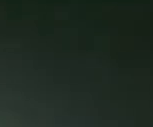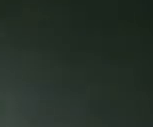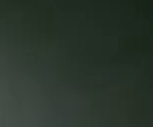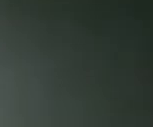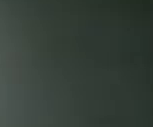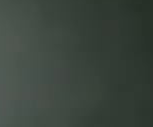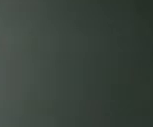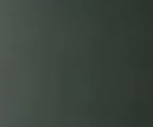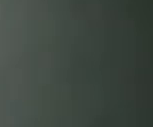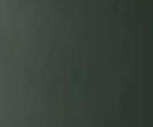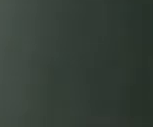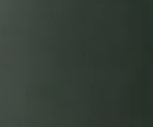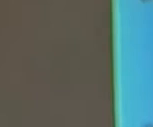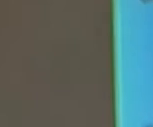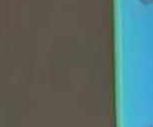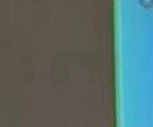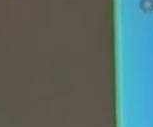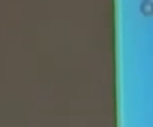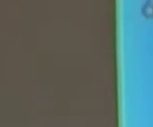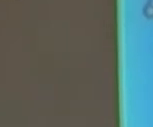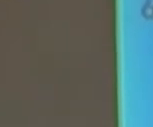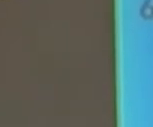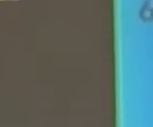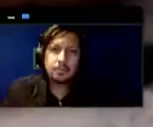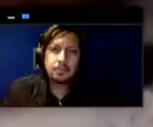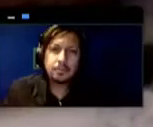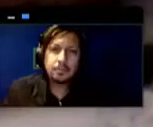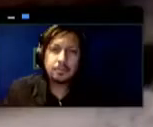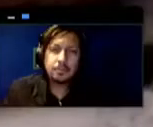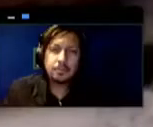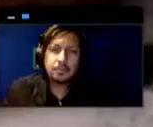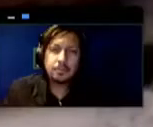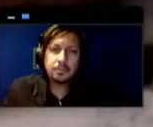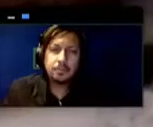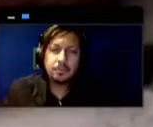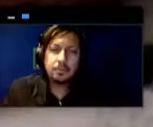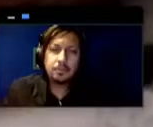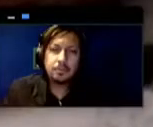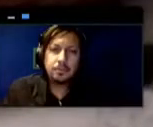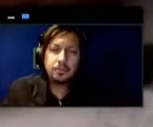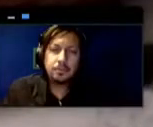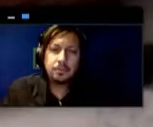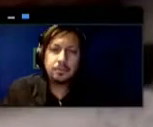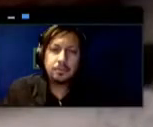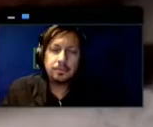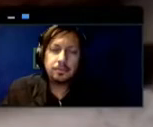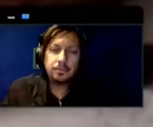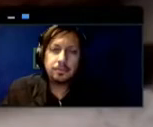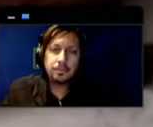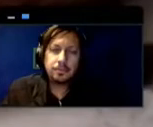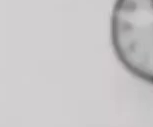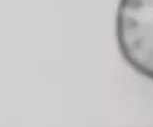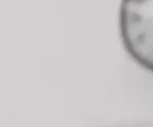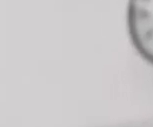de 5 astronautas, entre ellos por lo menos una mujer. Han habido viajes que se han intentado hacer, pero incluso se han